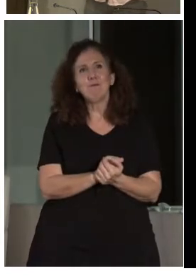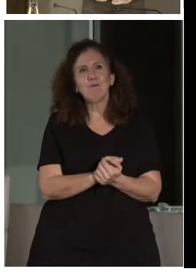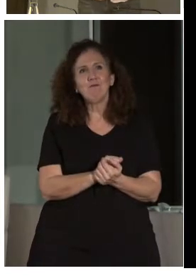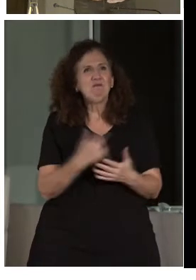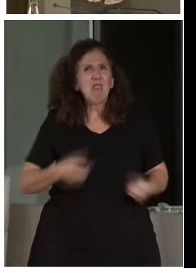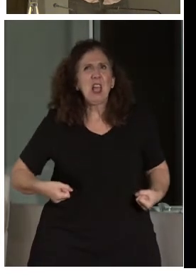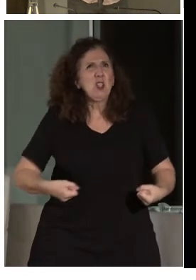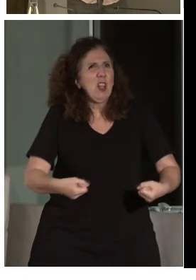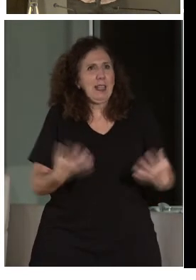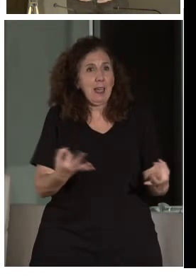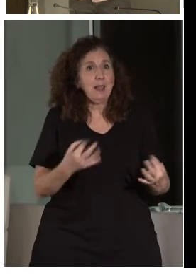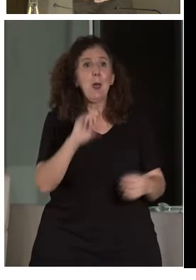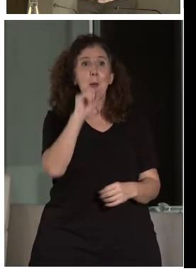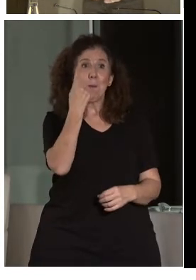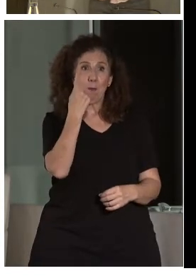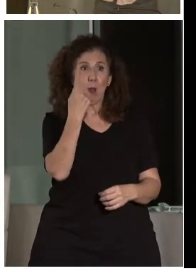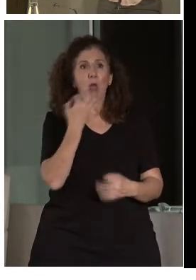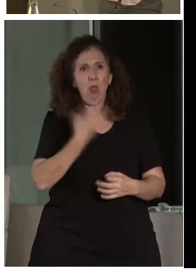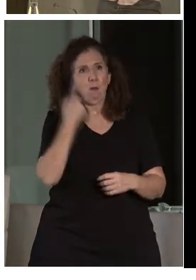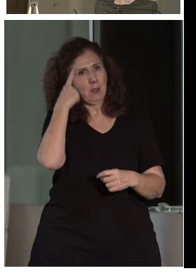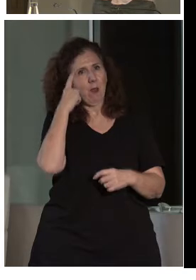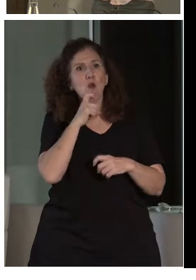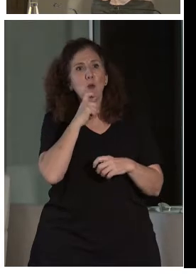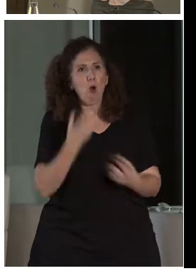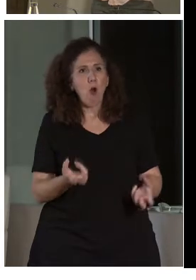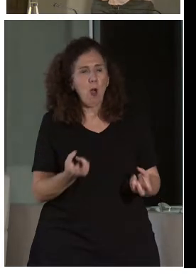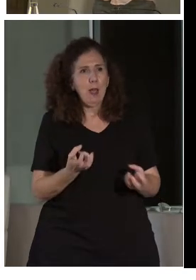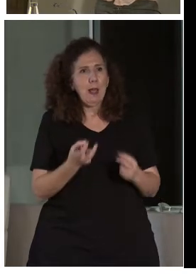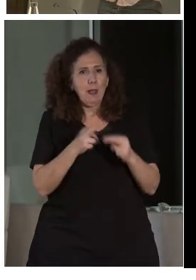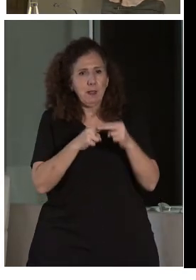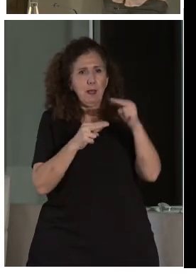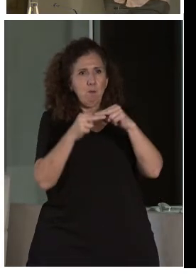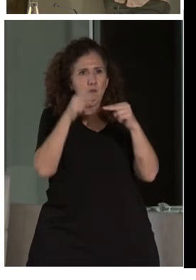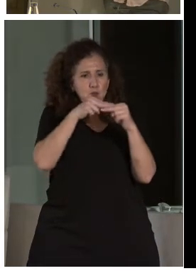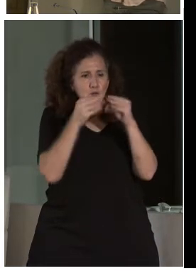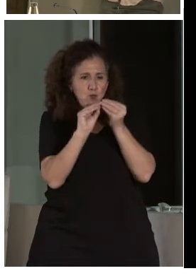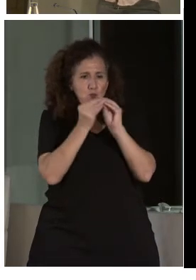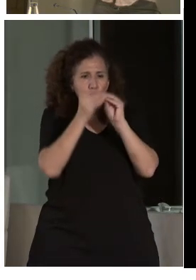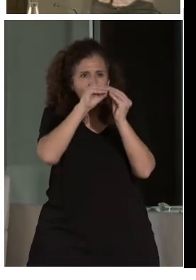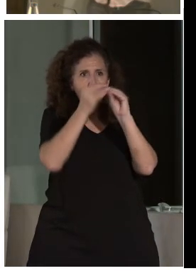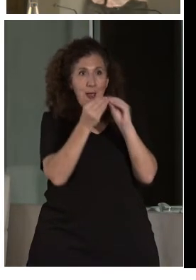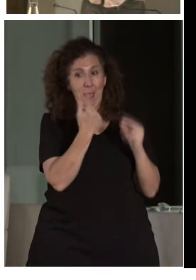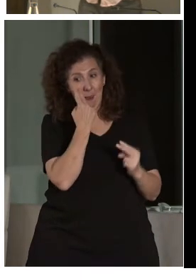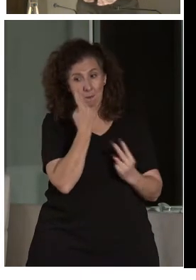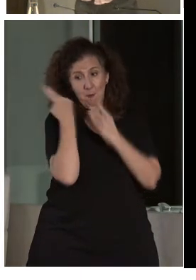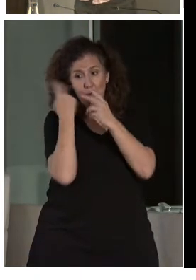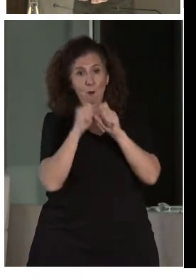Y lo primero que tienes que aprender es a montarla. Bueno, pues poco a poco la vamos montando. Ahí está él enseñándonos.